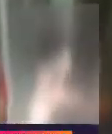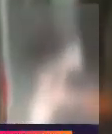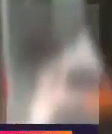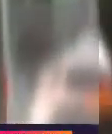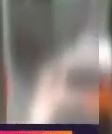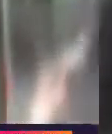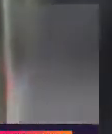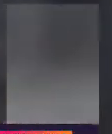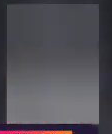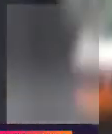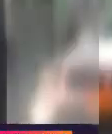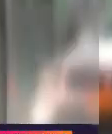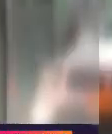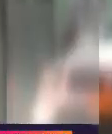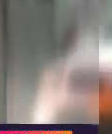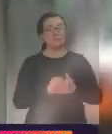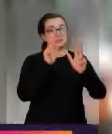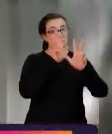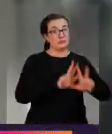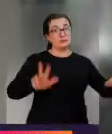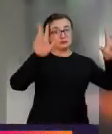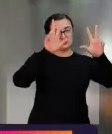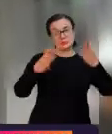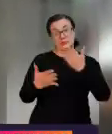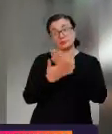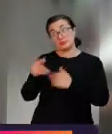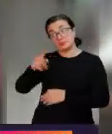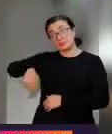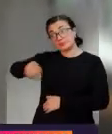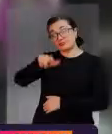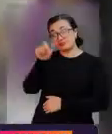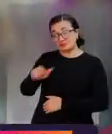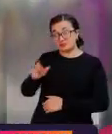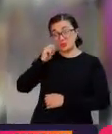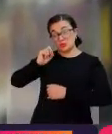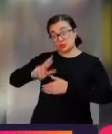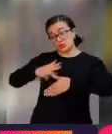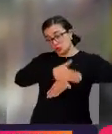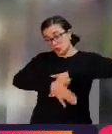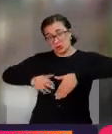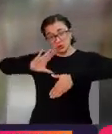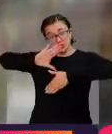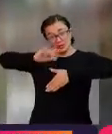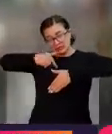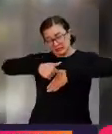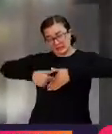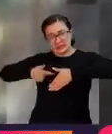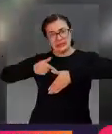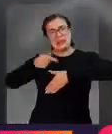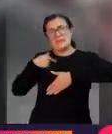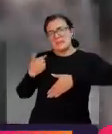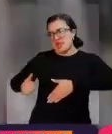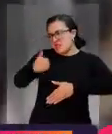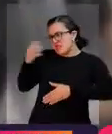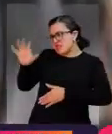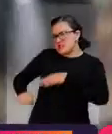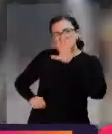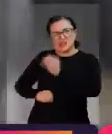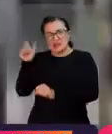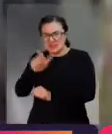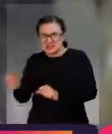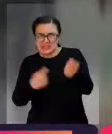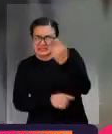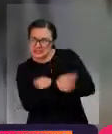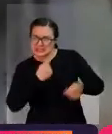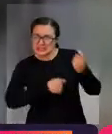según naciones unidas las víctimas de trata de personas en suramérica son explotadas en la misma región sin embargo territorios como centroamérica el